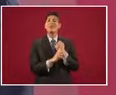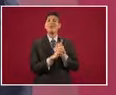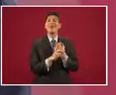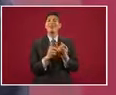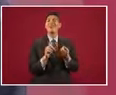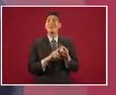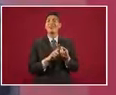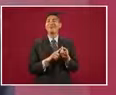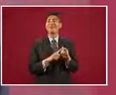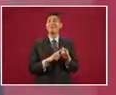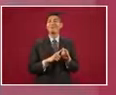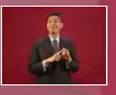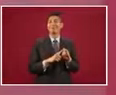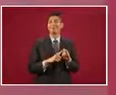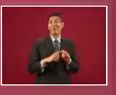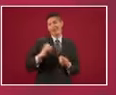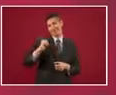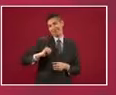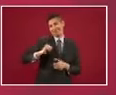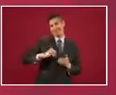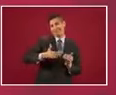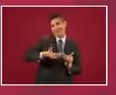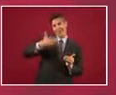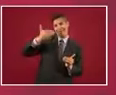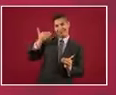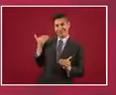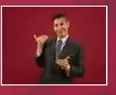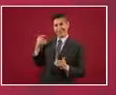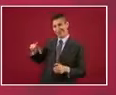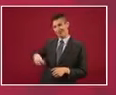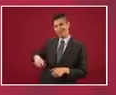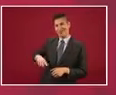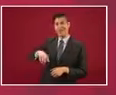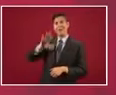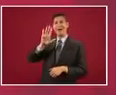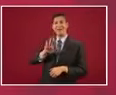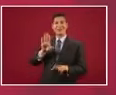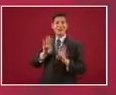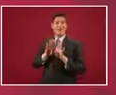en el tiempo de los gobiernos faraónicos,